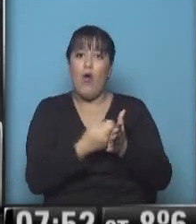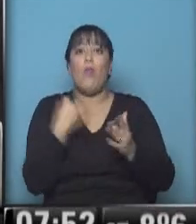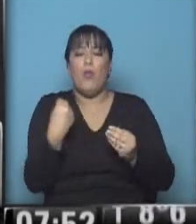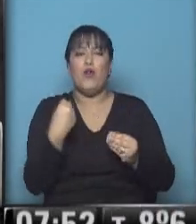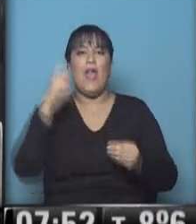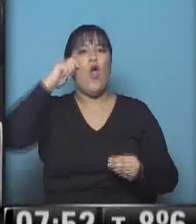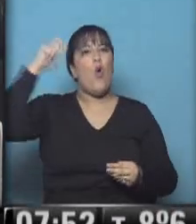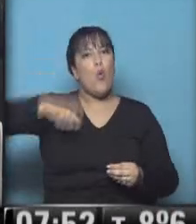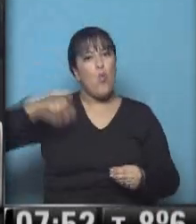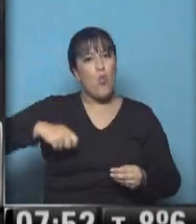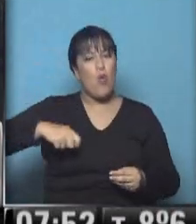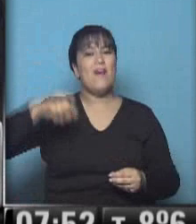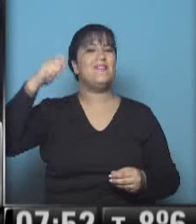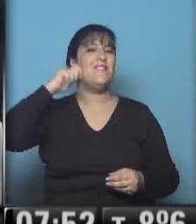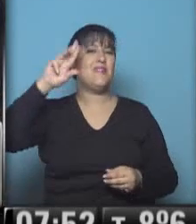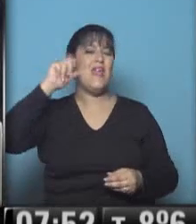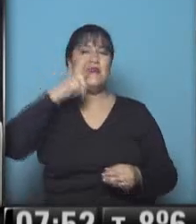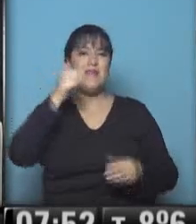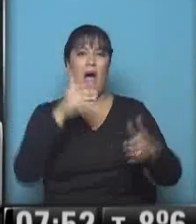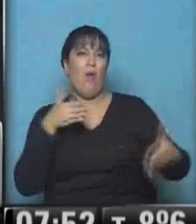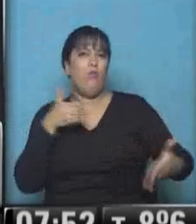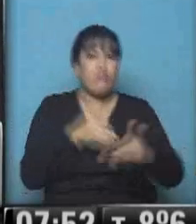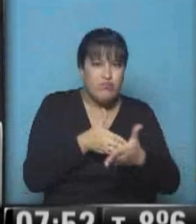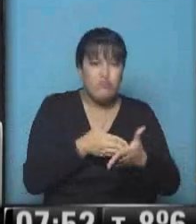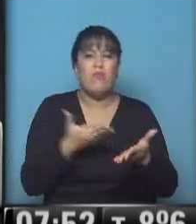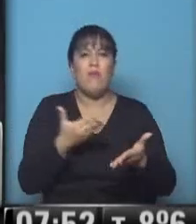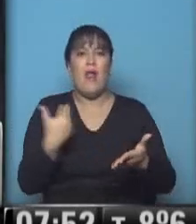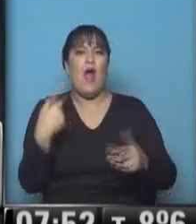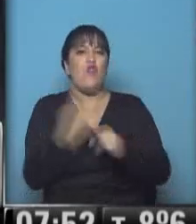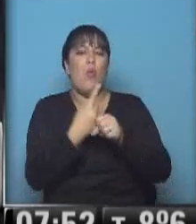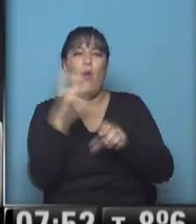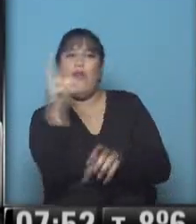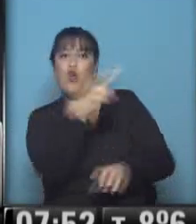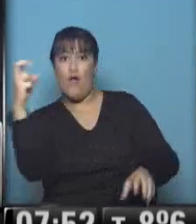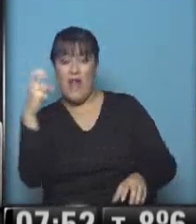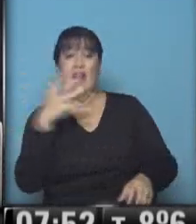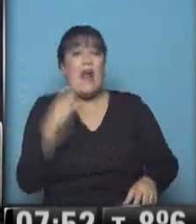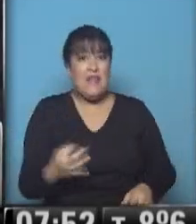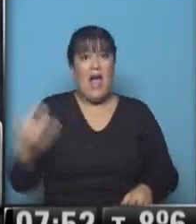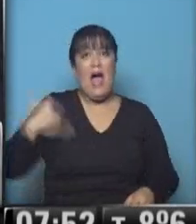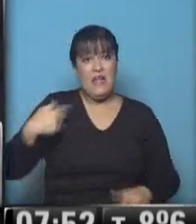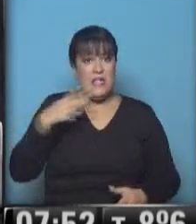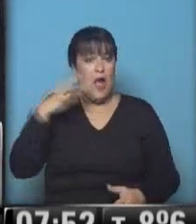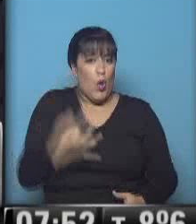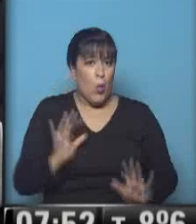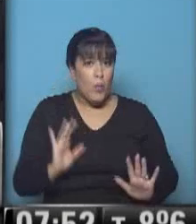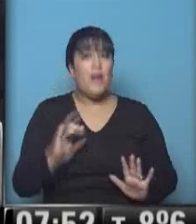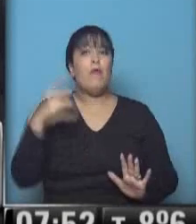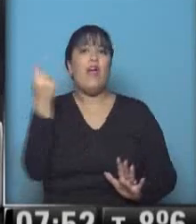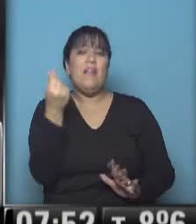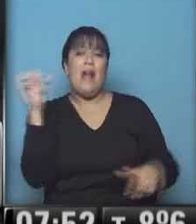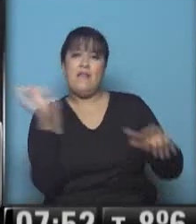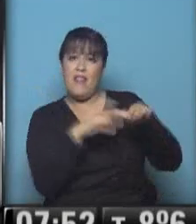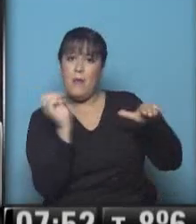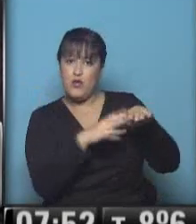planteaba el bloqueo del juez griesa de poder cumplir con los bonistas en realidad Argentina estaba cumpliendo su parte porque el dinero lo depositaba a